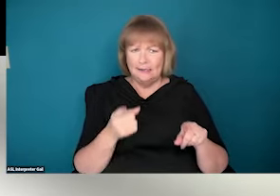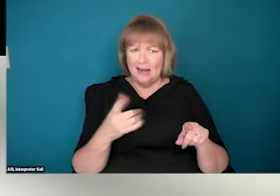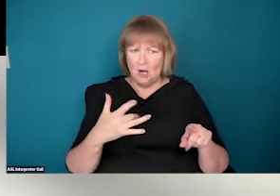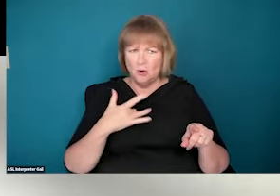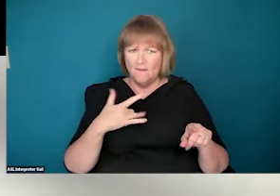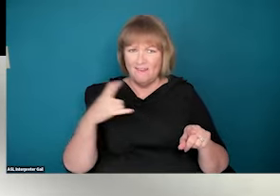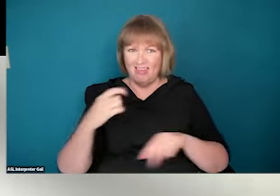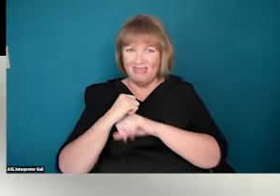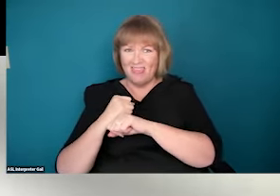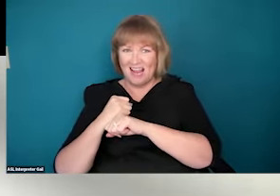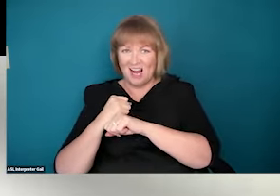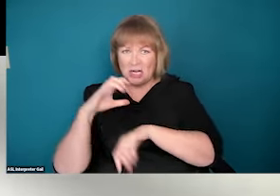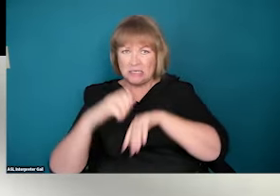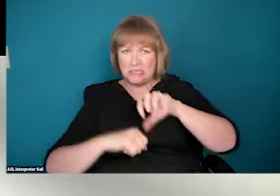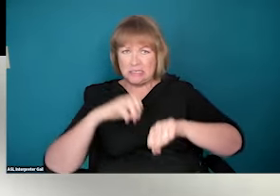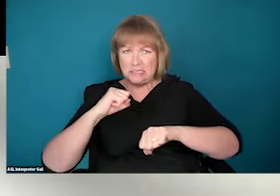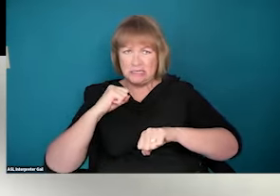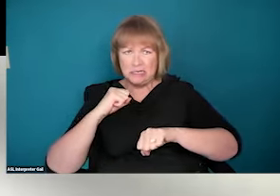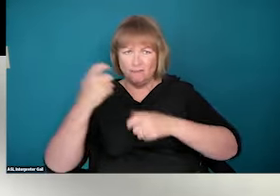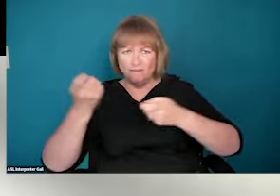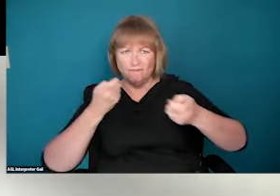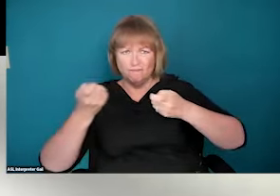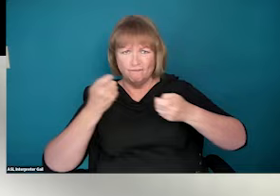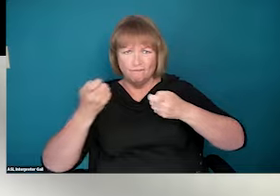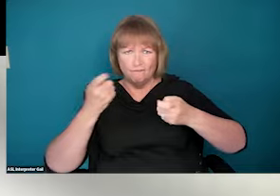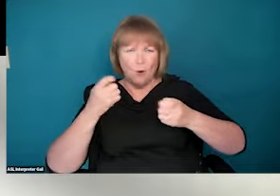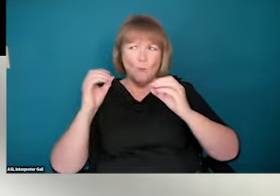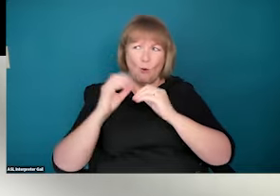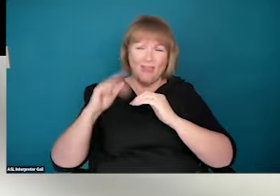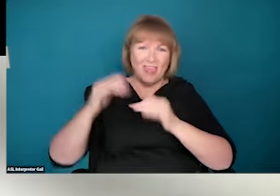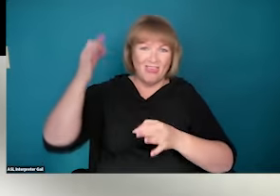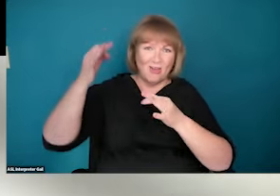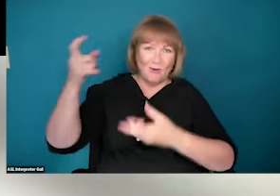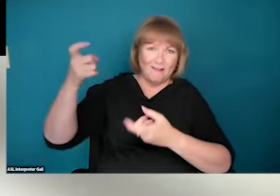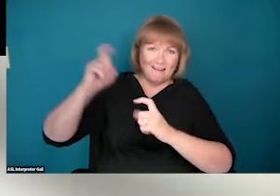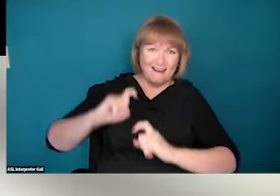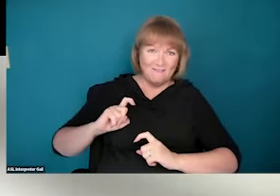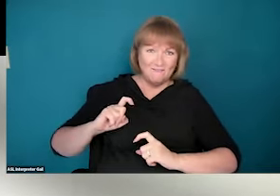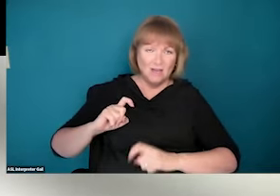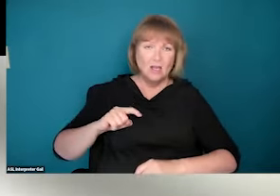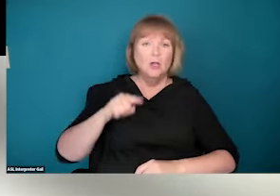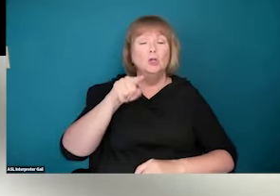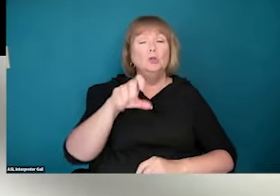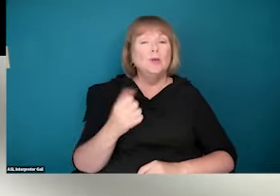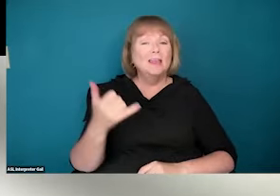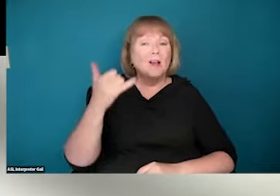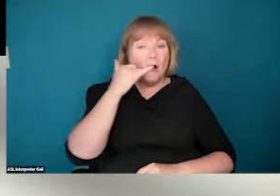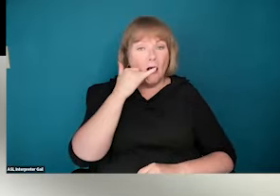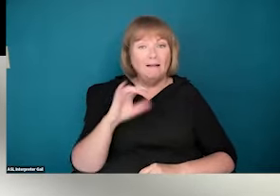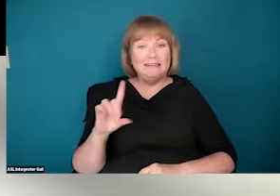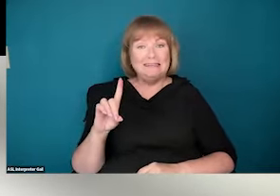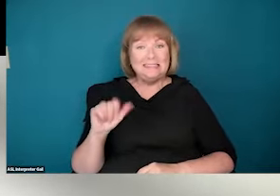que usted está sintiendo que el guardián o el custodio está excediéndose en su autoridad, usted